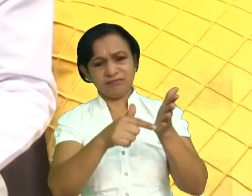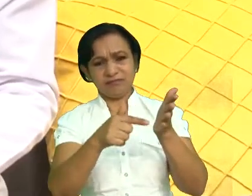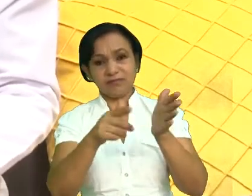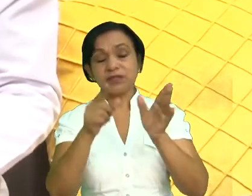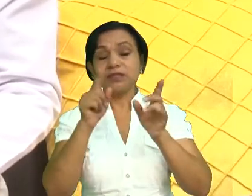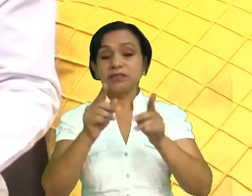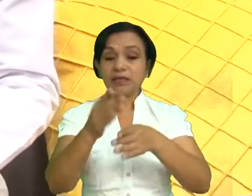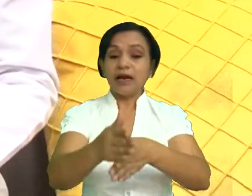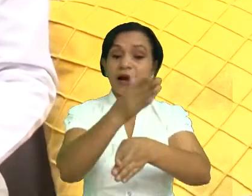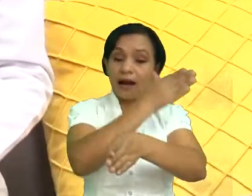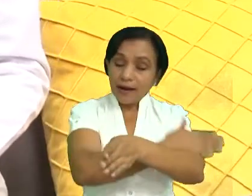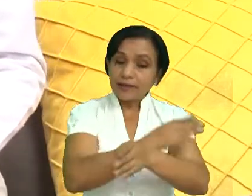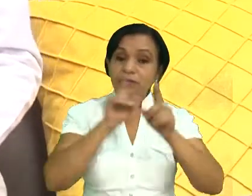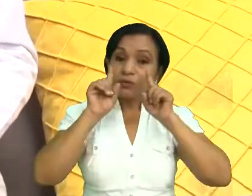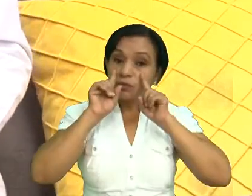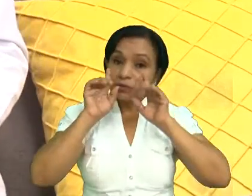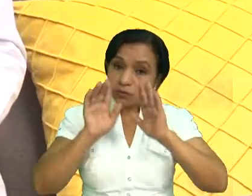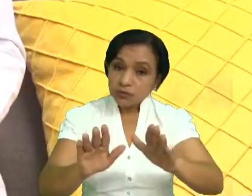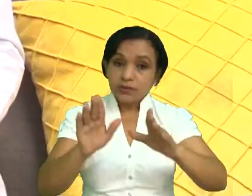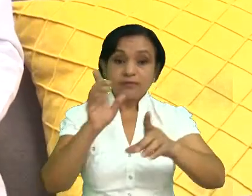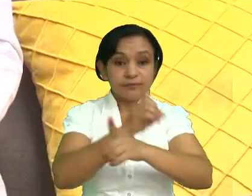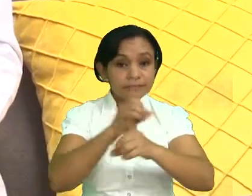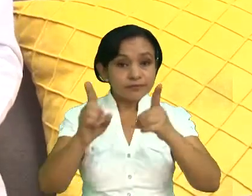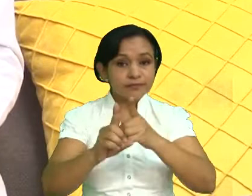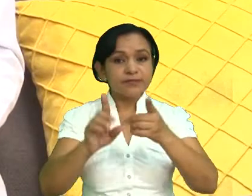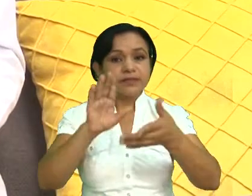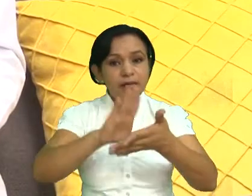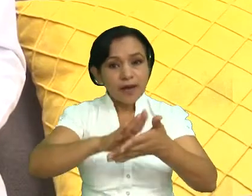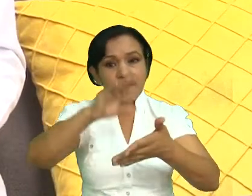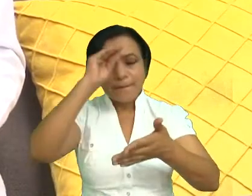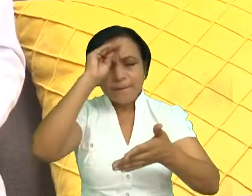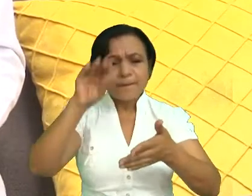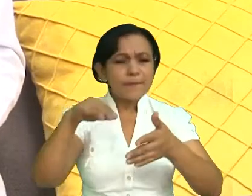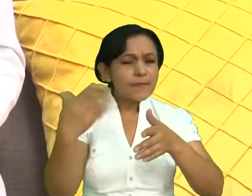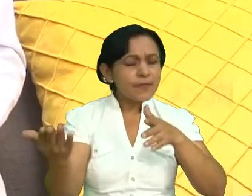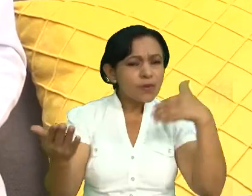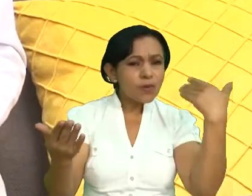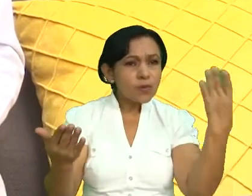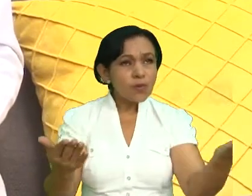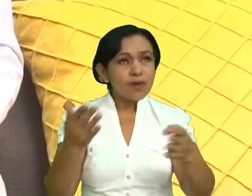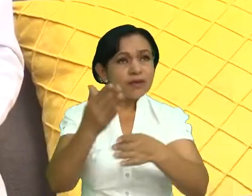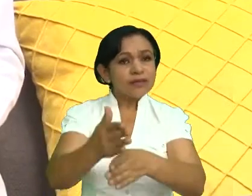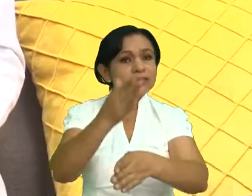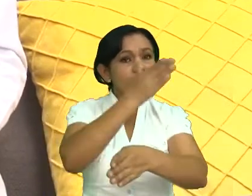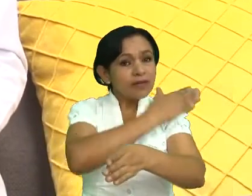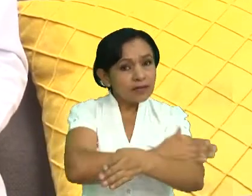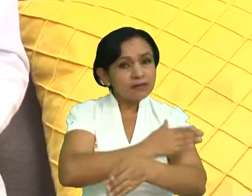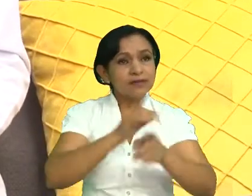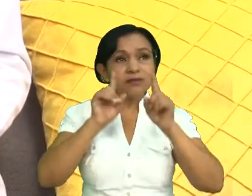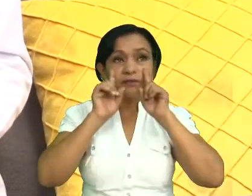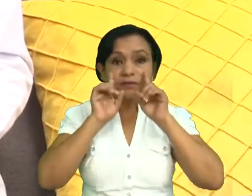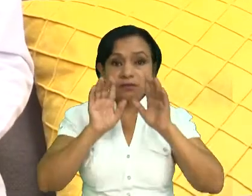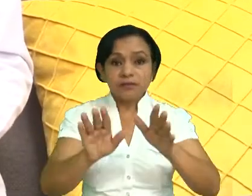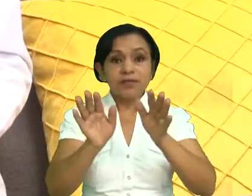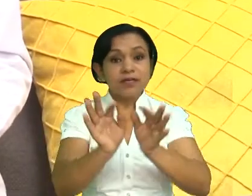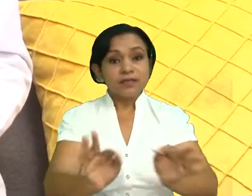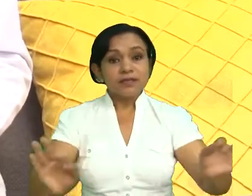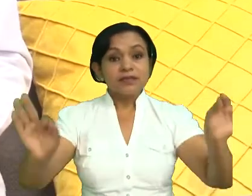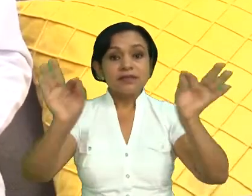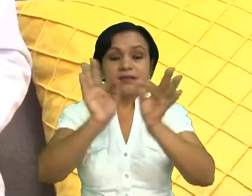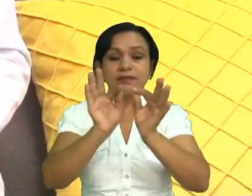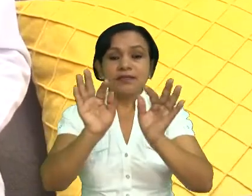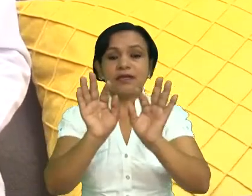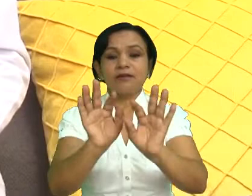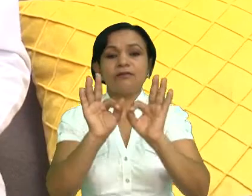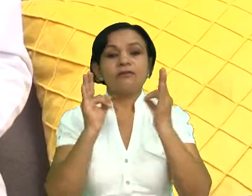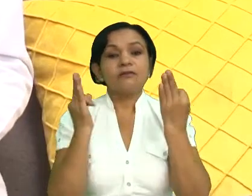de prevención. Y yo debo de conocer cuáles son esas medidas de prevención para proteger a los principales miembros de la